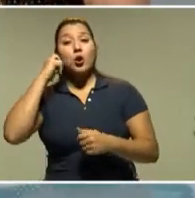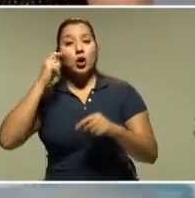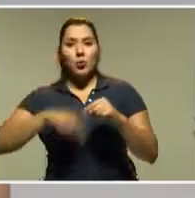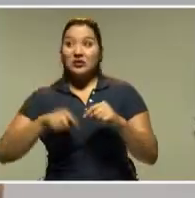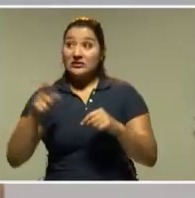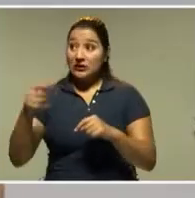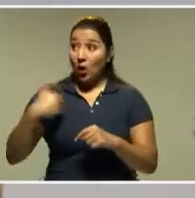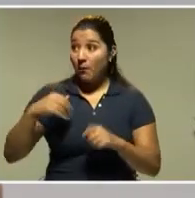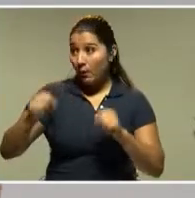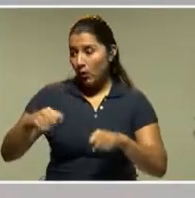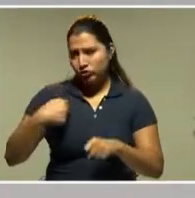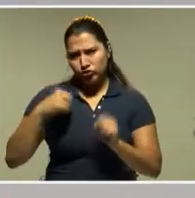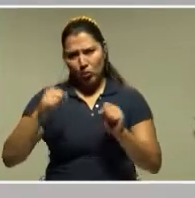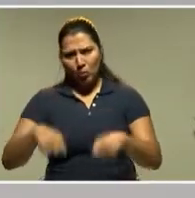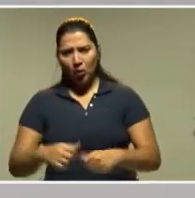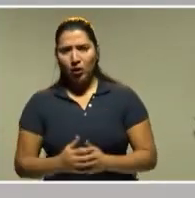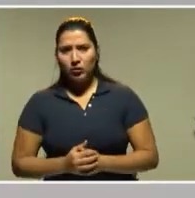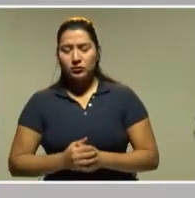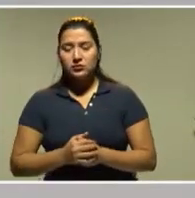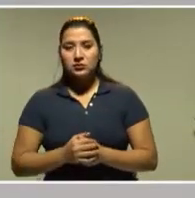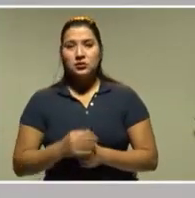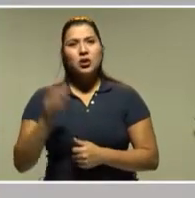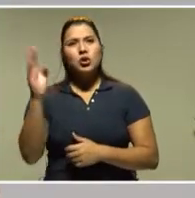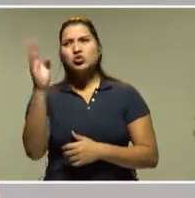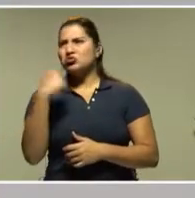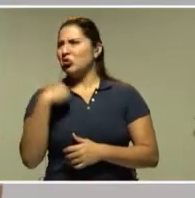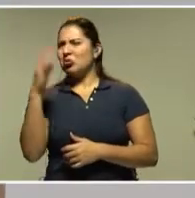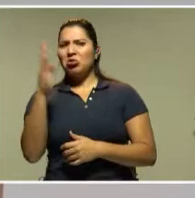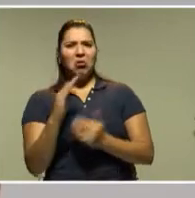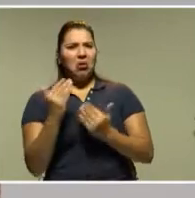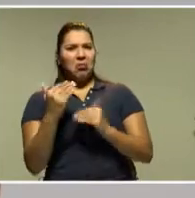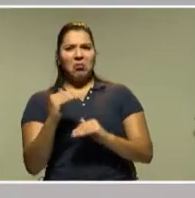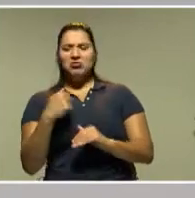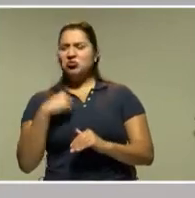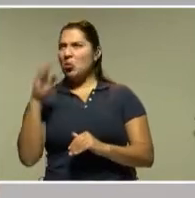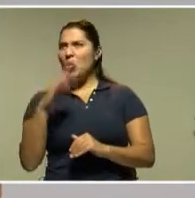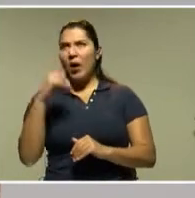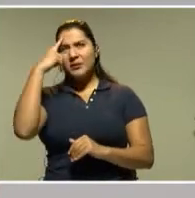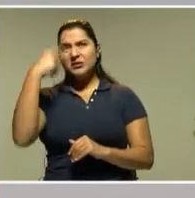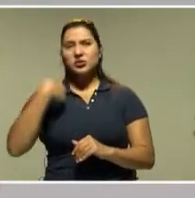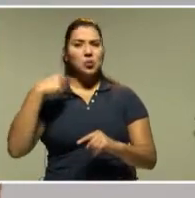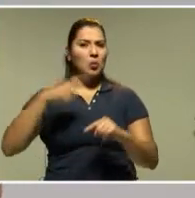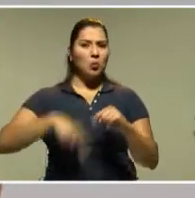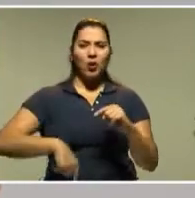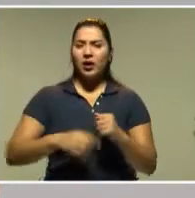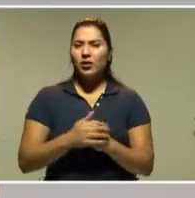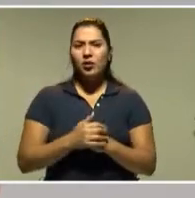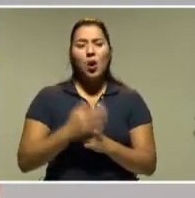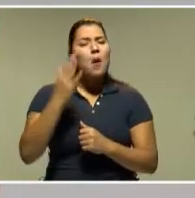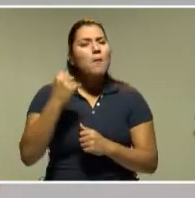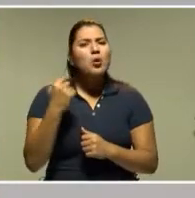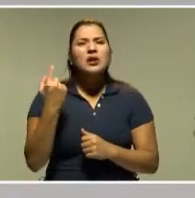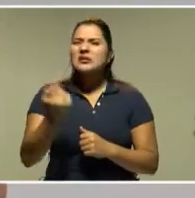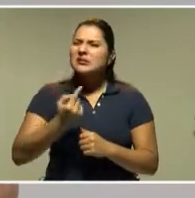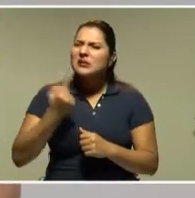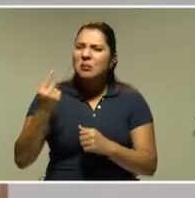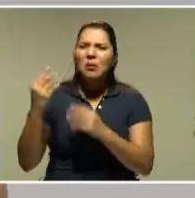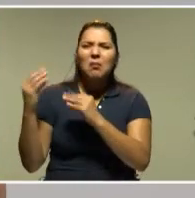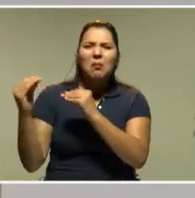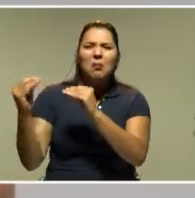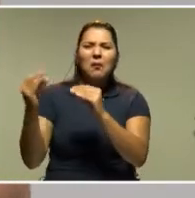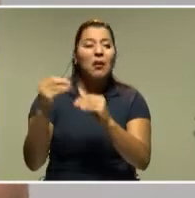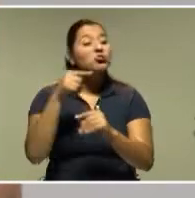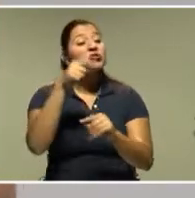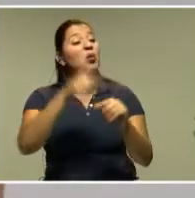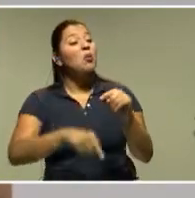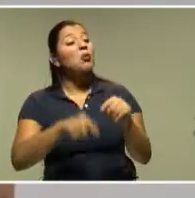yo también puedo. Yo decía, nunca me limité, nunca dije, yo no puedo, porque siempre hay malas personas que dicen, usted no